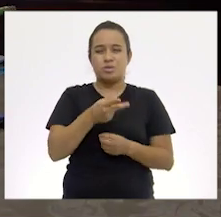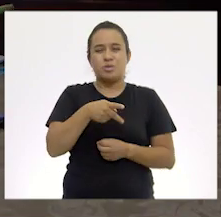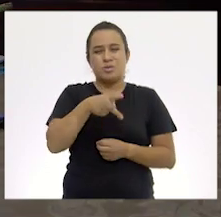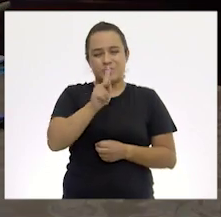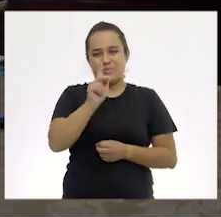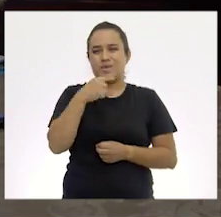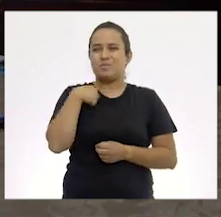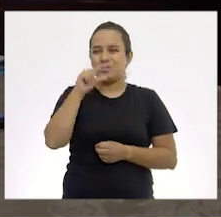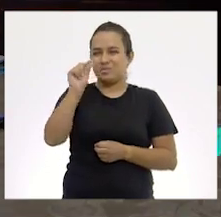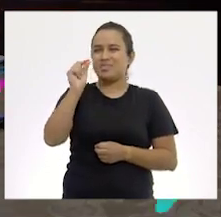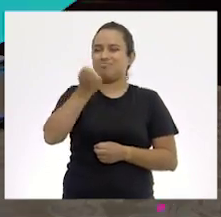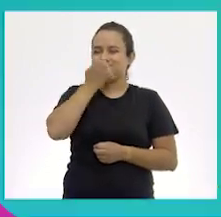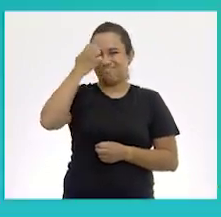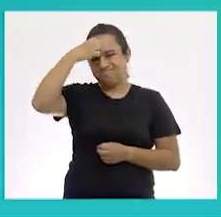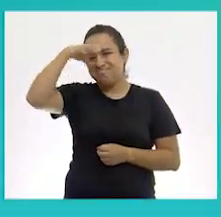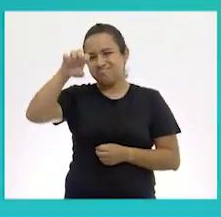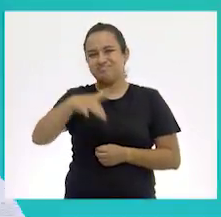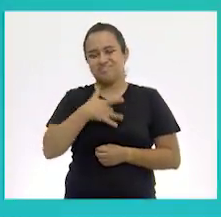un poco la escuela normal.